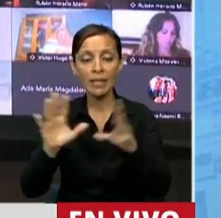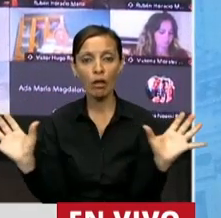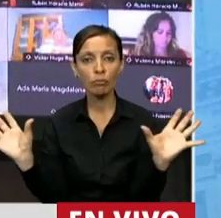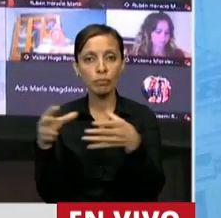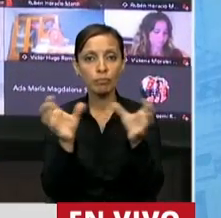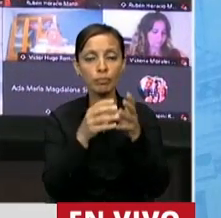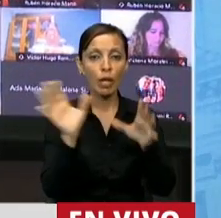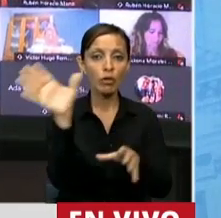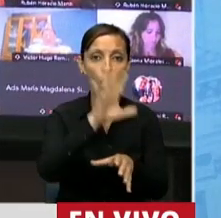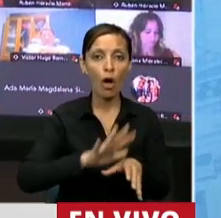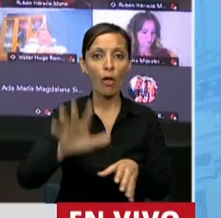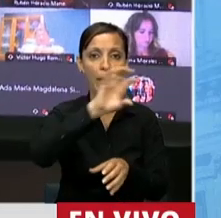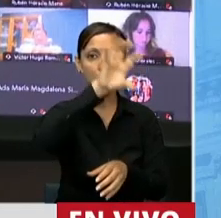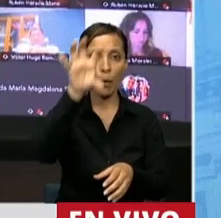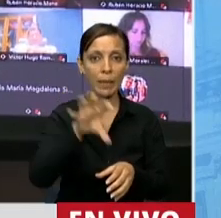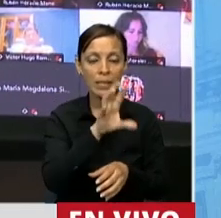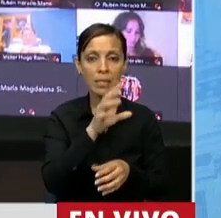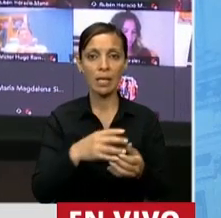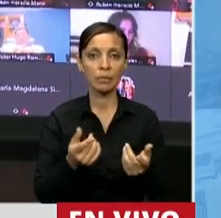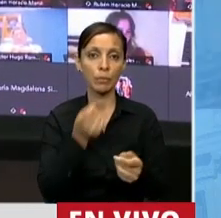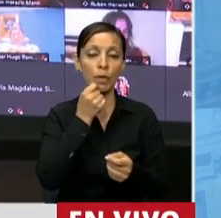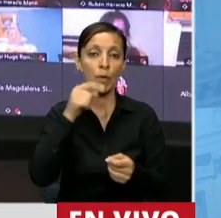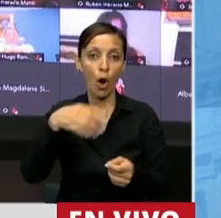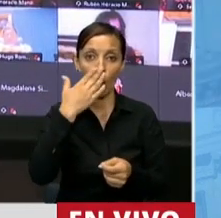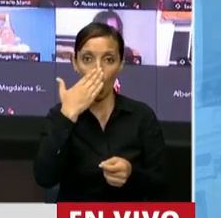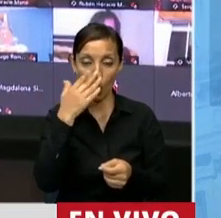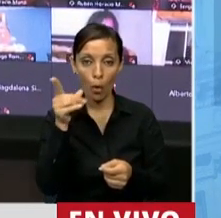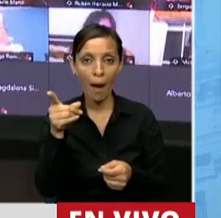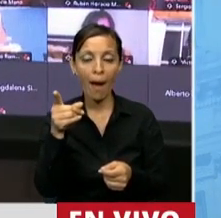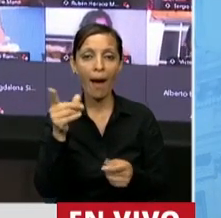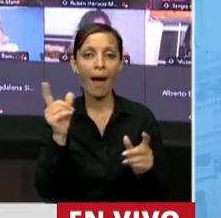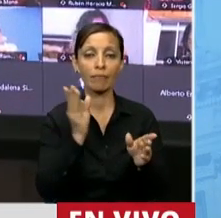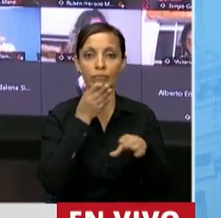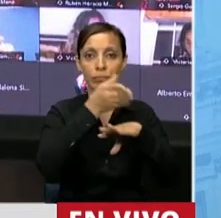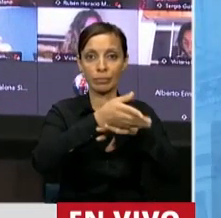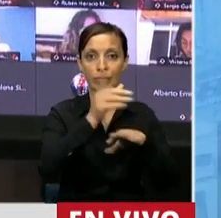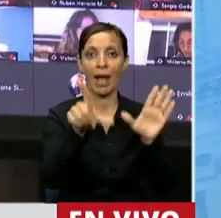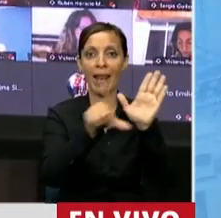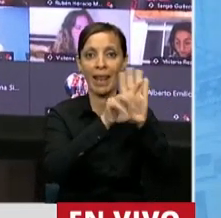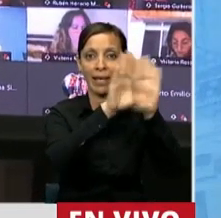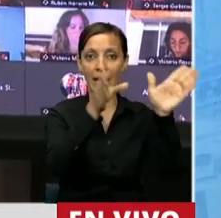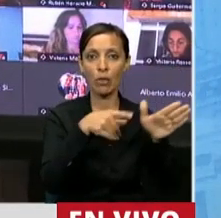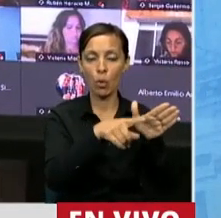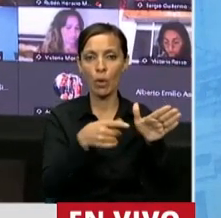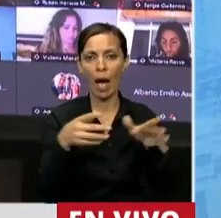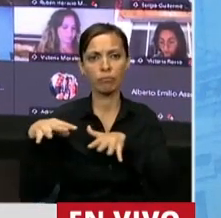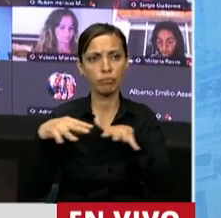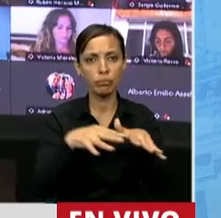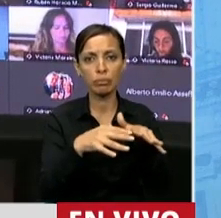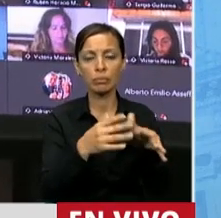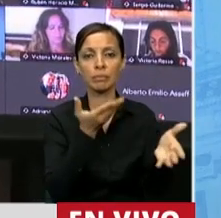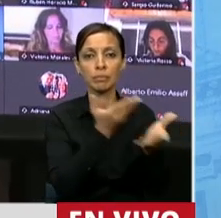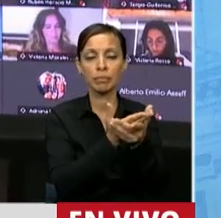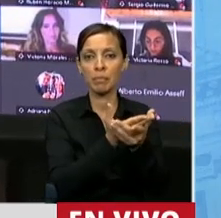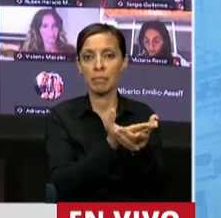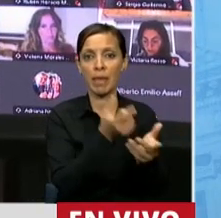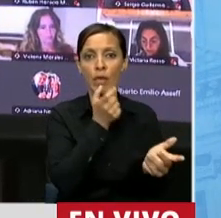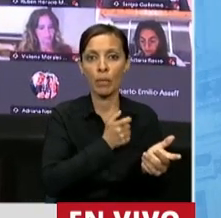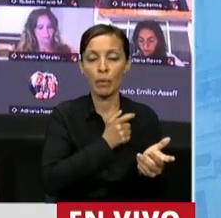todas las provincias argentinas. Hoy en Córdoba estuvieron, por ejemplo, en la legislatura pidiendo respuestas, a Aula